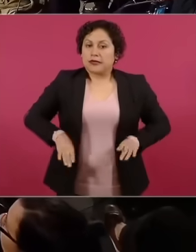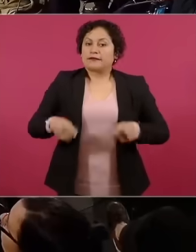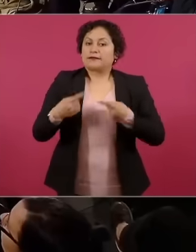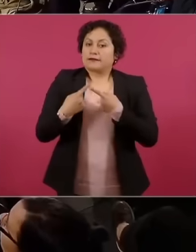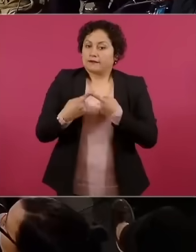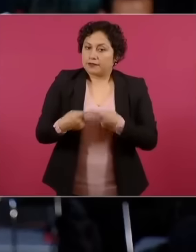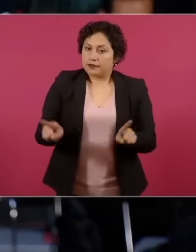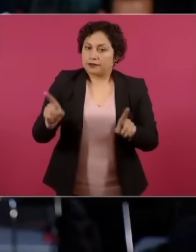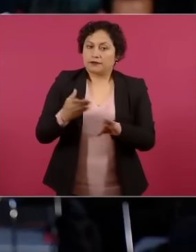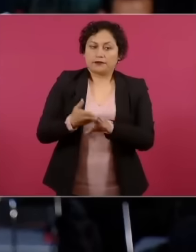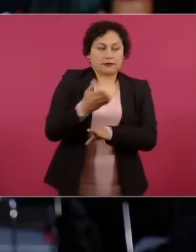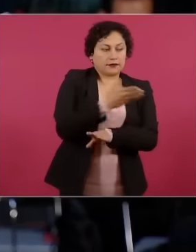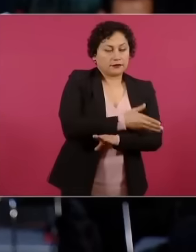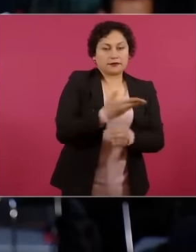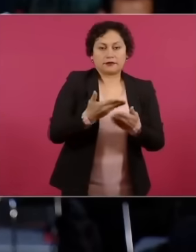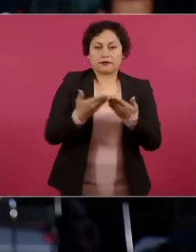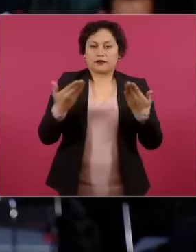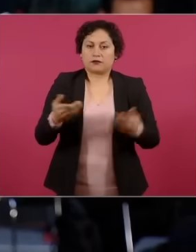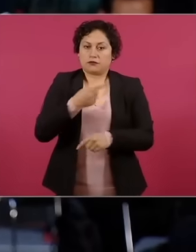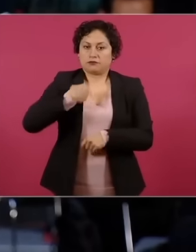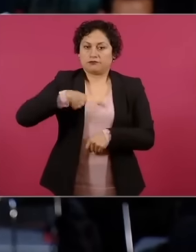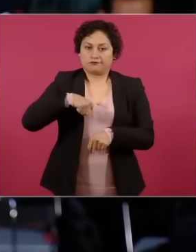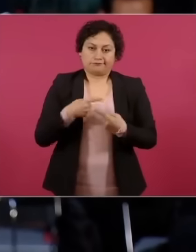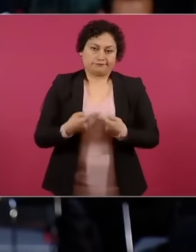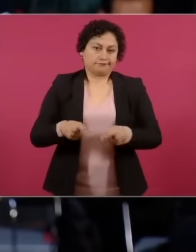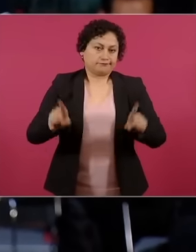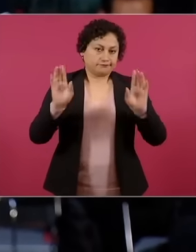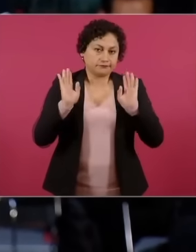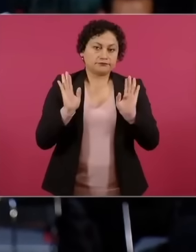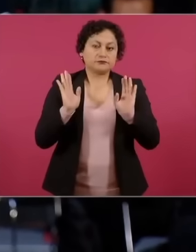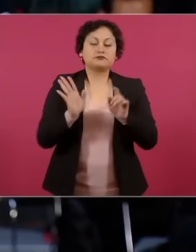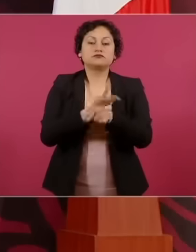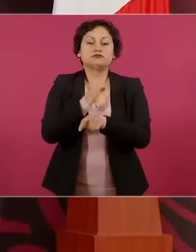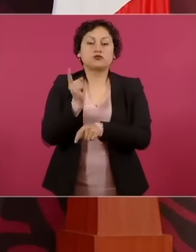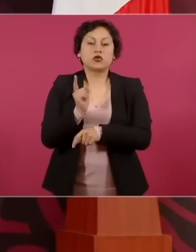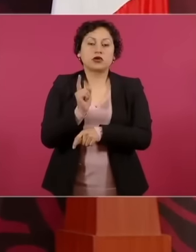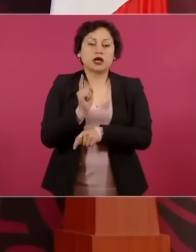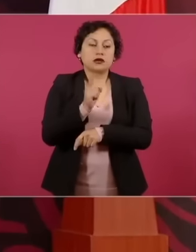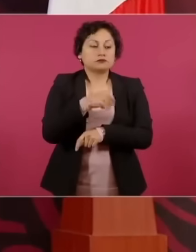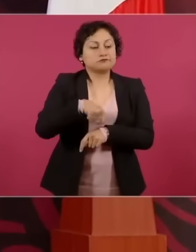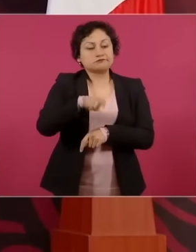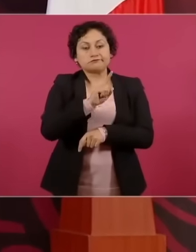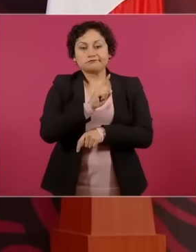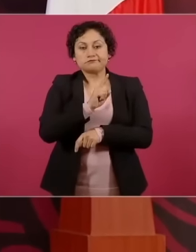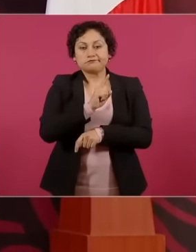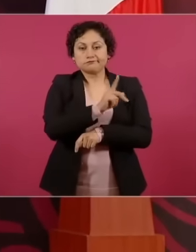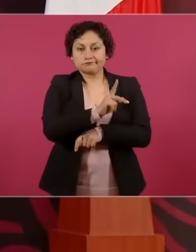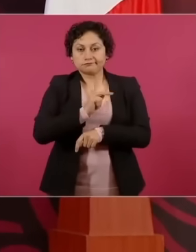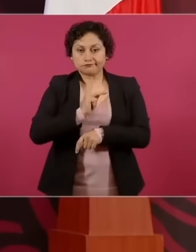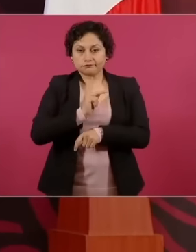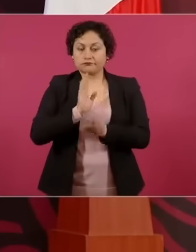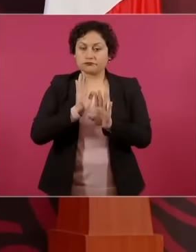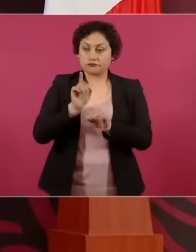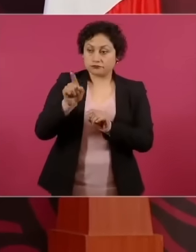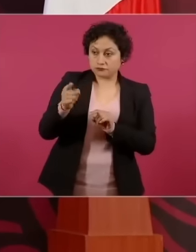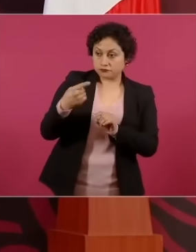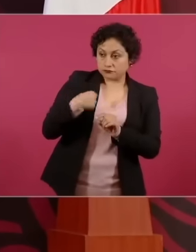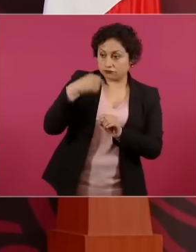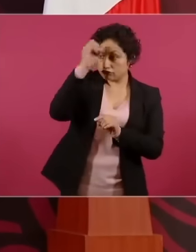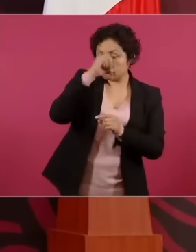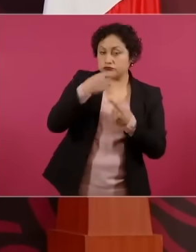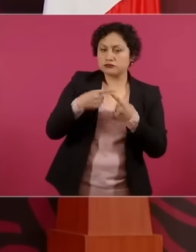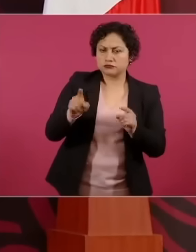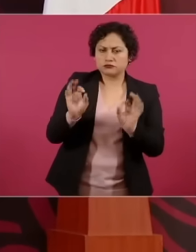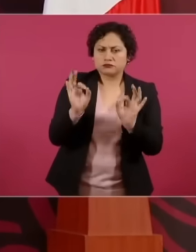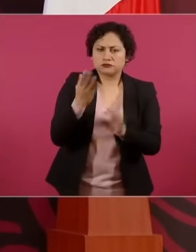así, porque no podemos pensar de la misma manera, no puede haber pensamiento único. Nosotros sostenemos que